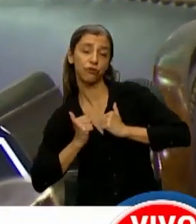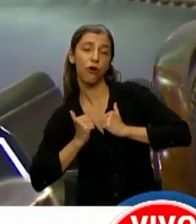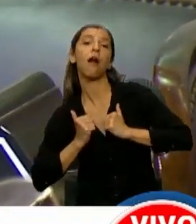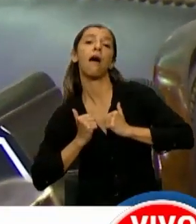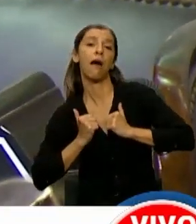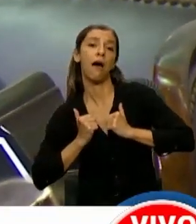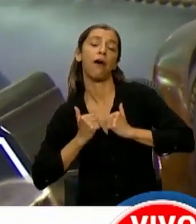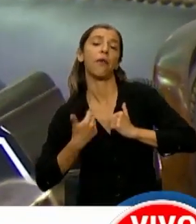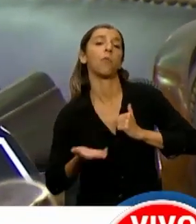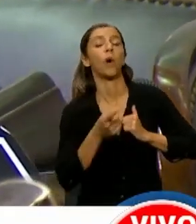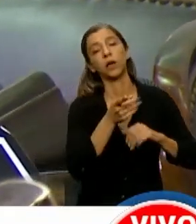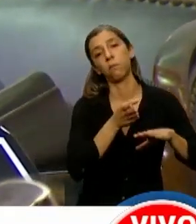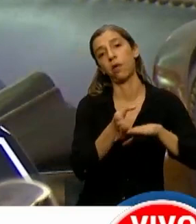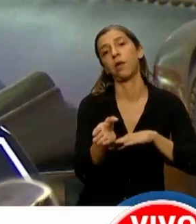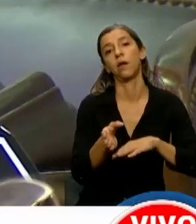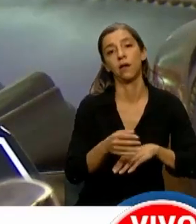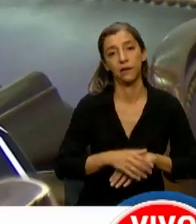habían ganado la semifinal,